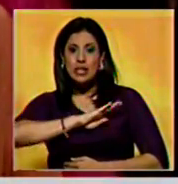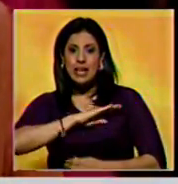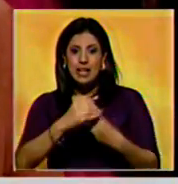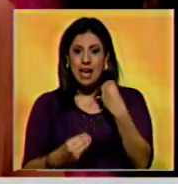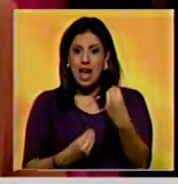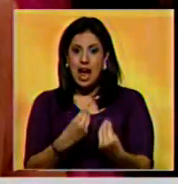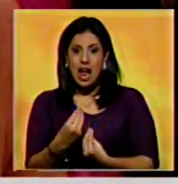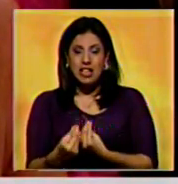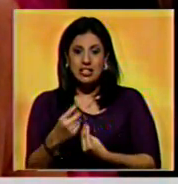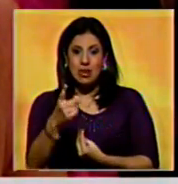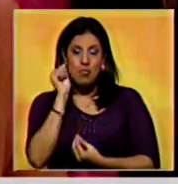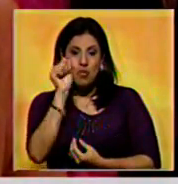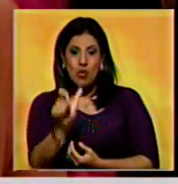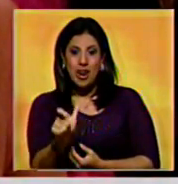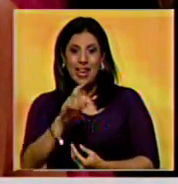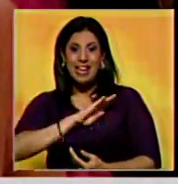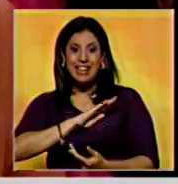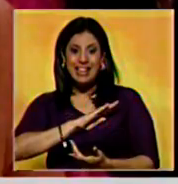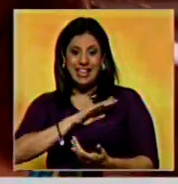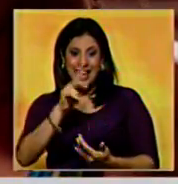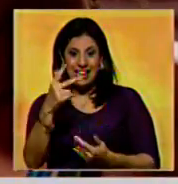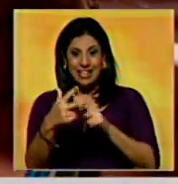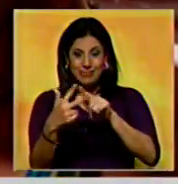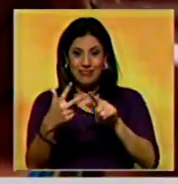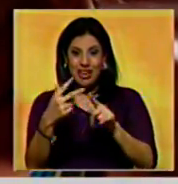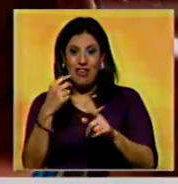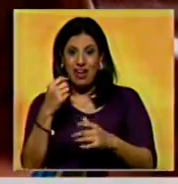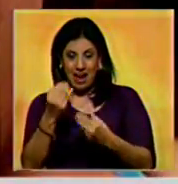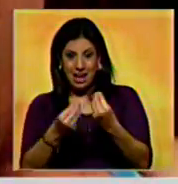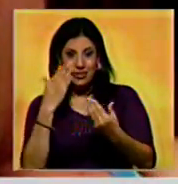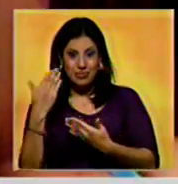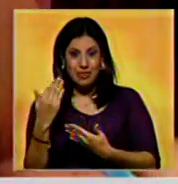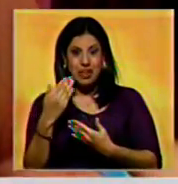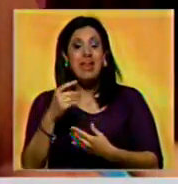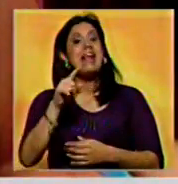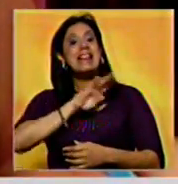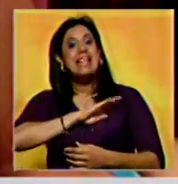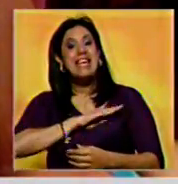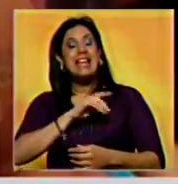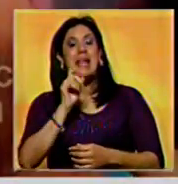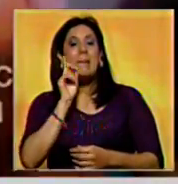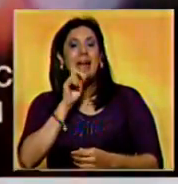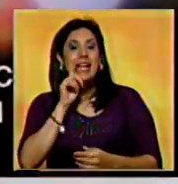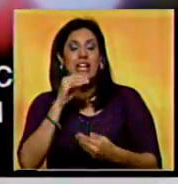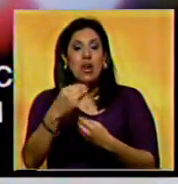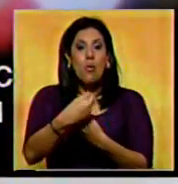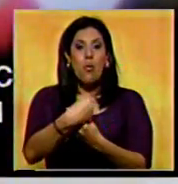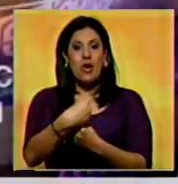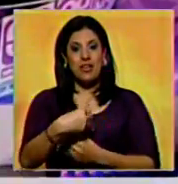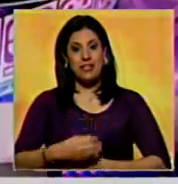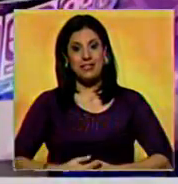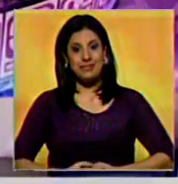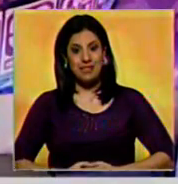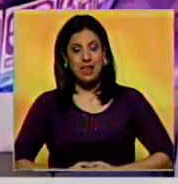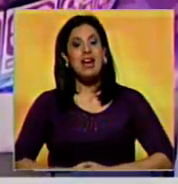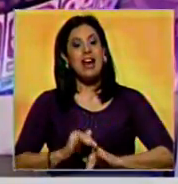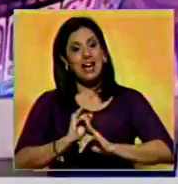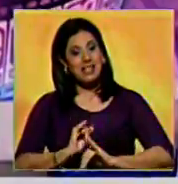que hacer, Neide, para tener este par de brillantes, es contarle una pequeña mentirita a Jorgito.